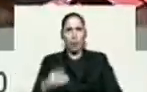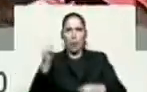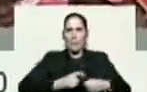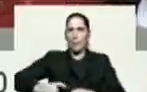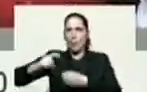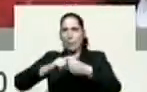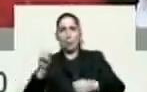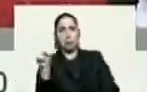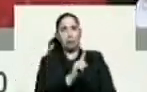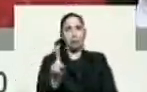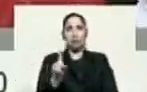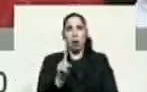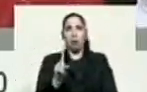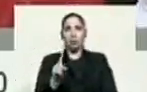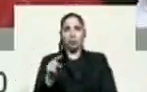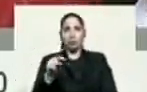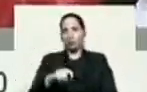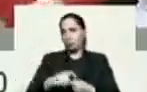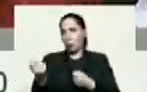uno solo.